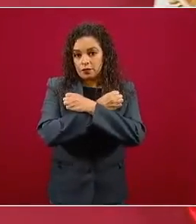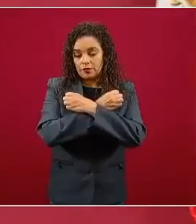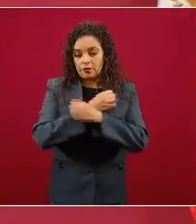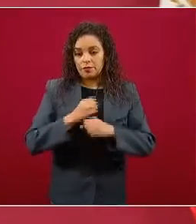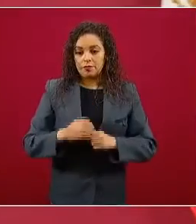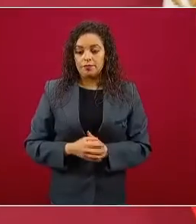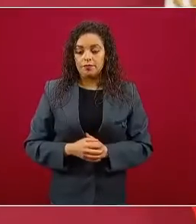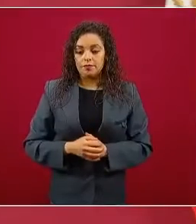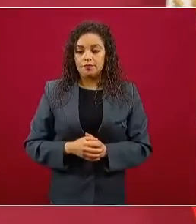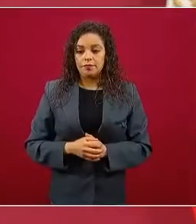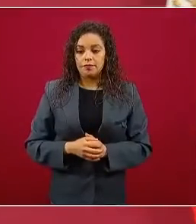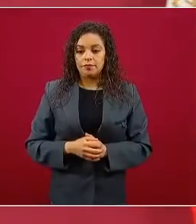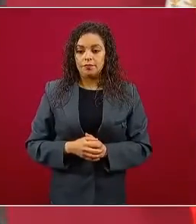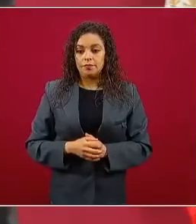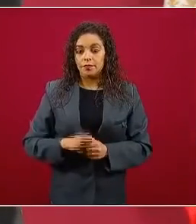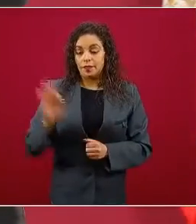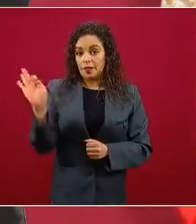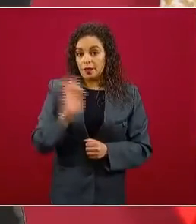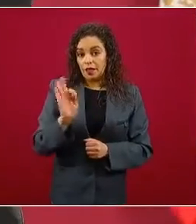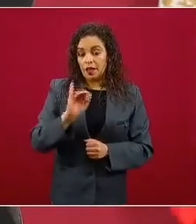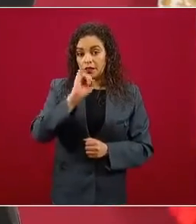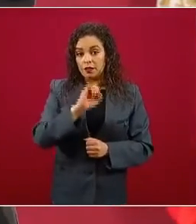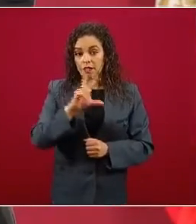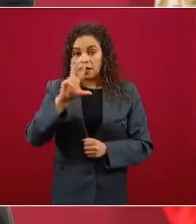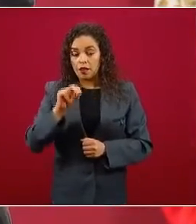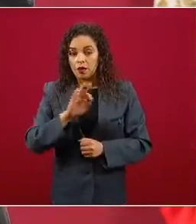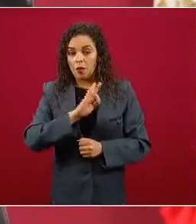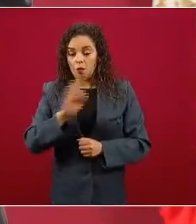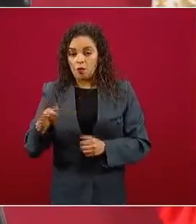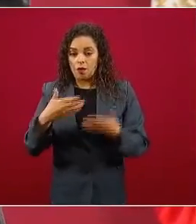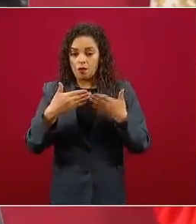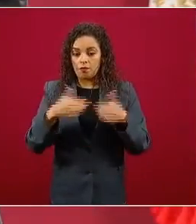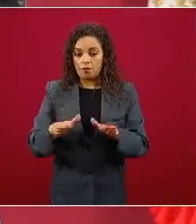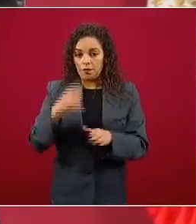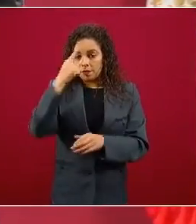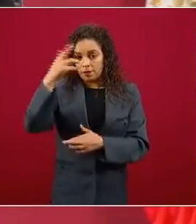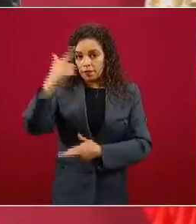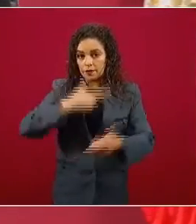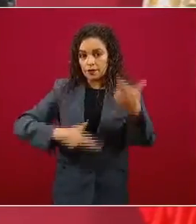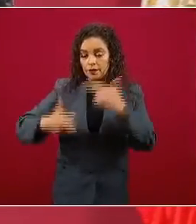de las posibilidades del regreso a clase.